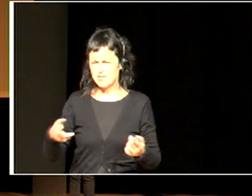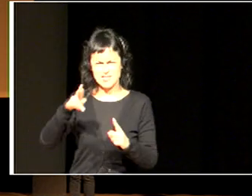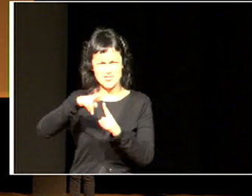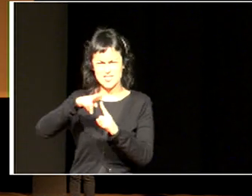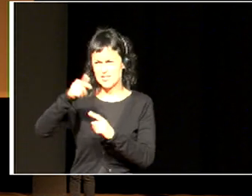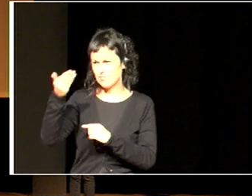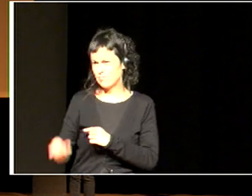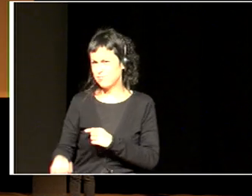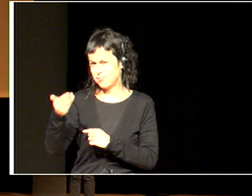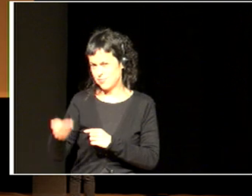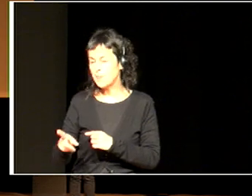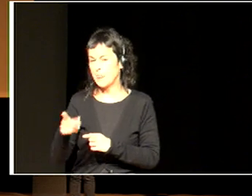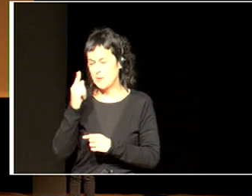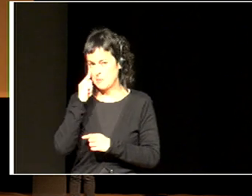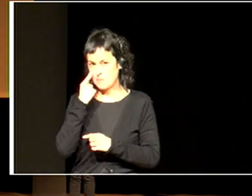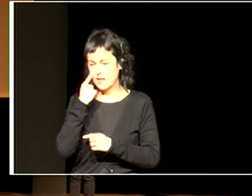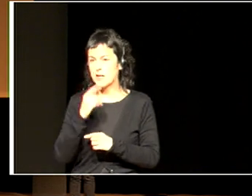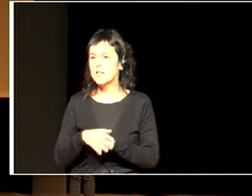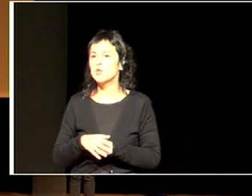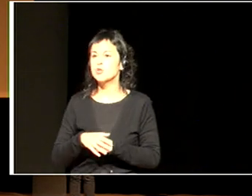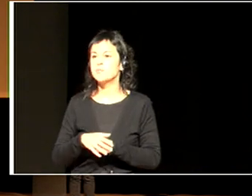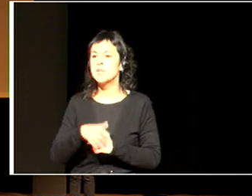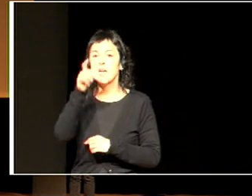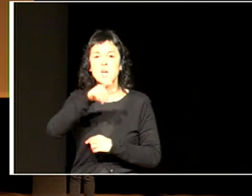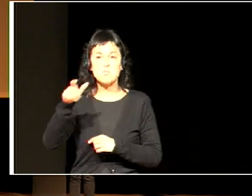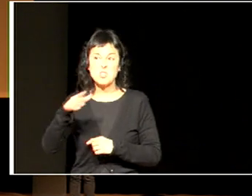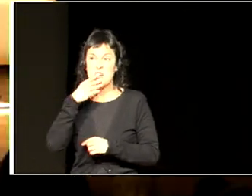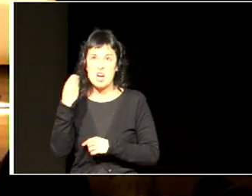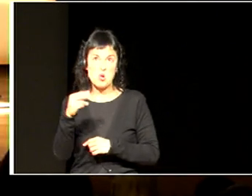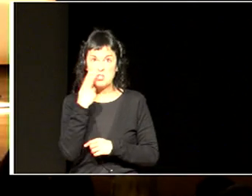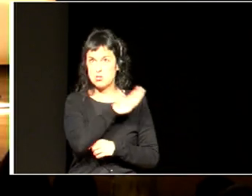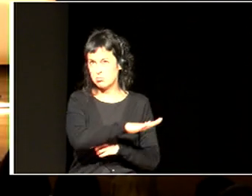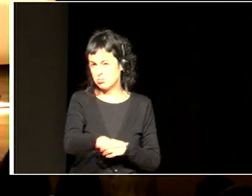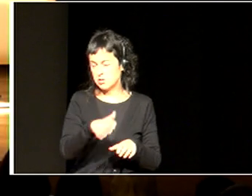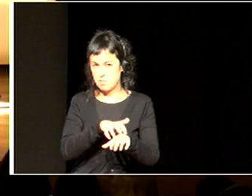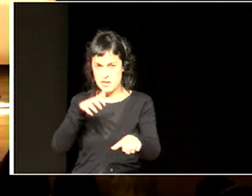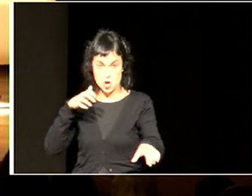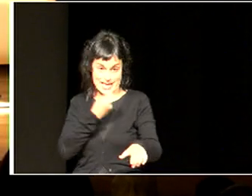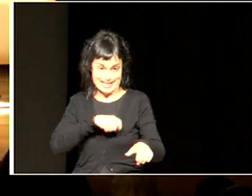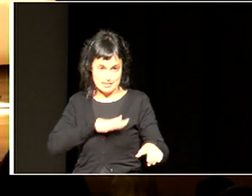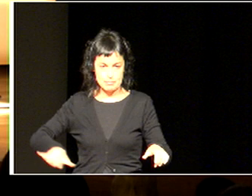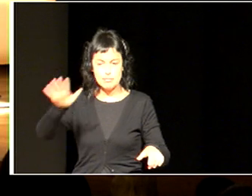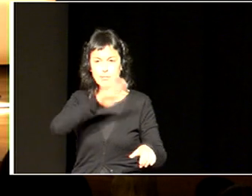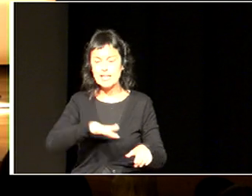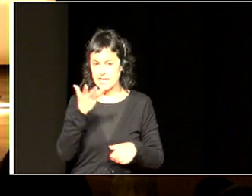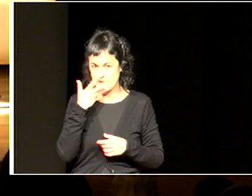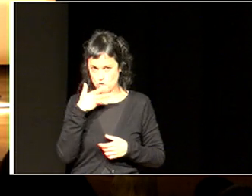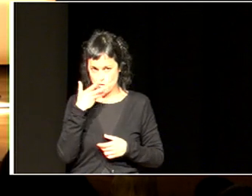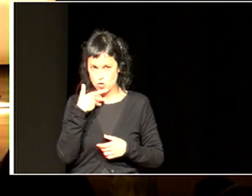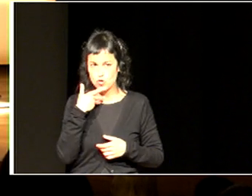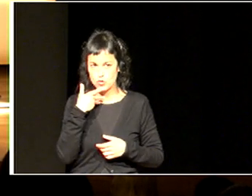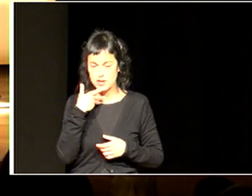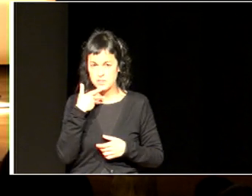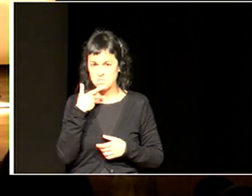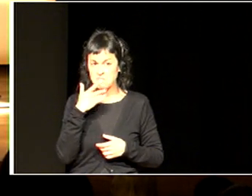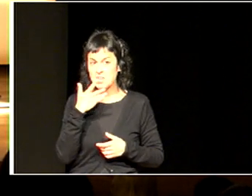fijaros os voy a hablar de un referente que conoce casi toda la juventud casi toda la infancia del estado español y que curiosamente lo llevan